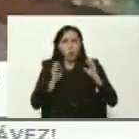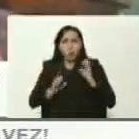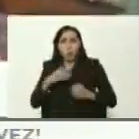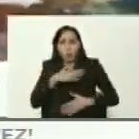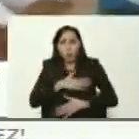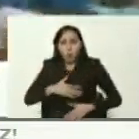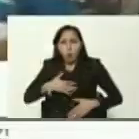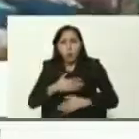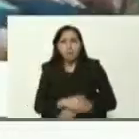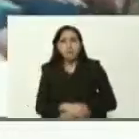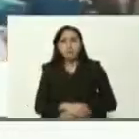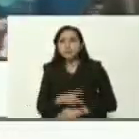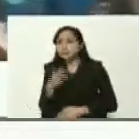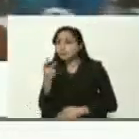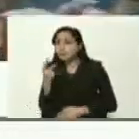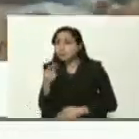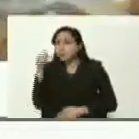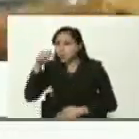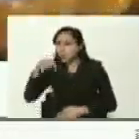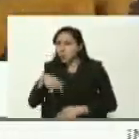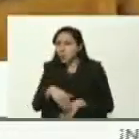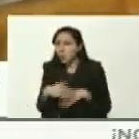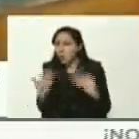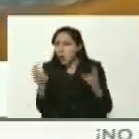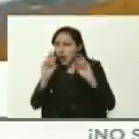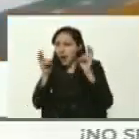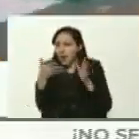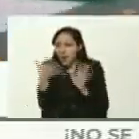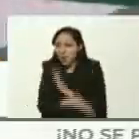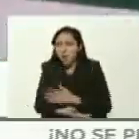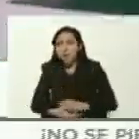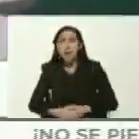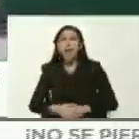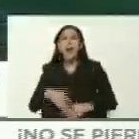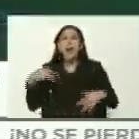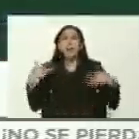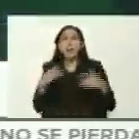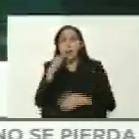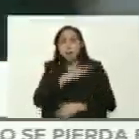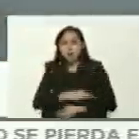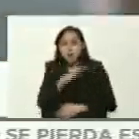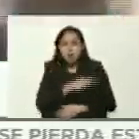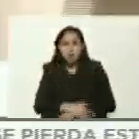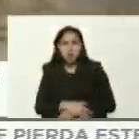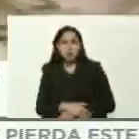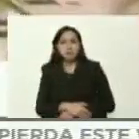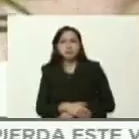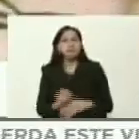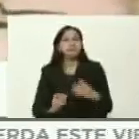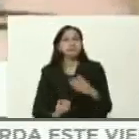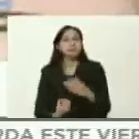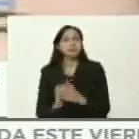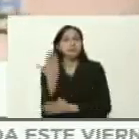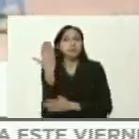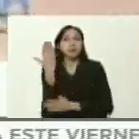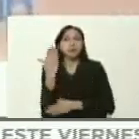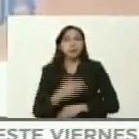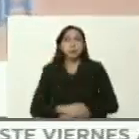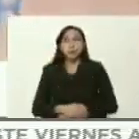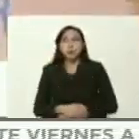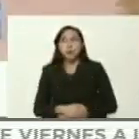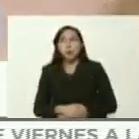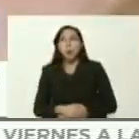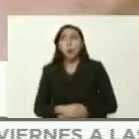tenemos un segundo componente en el día de hoy en esta actividad social, que es la inauguración de esta base